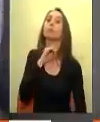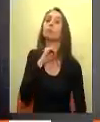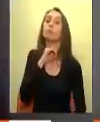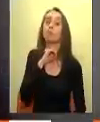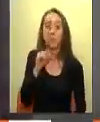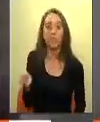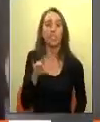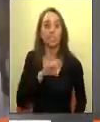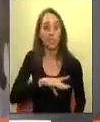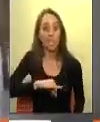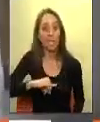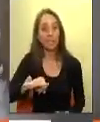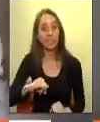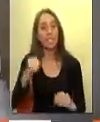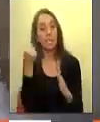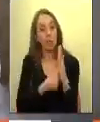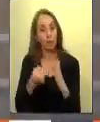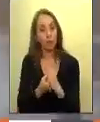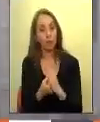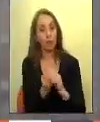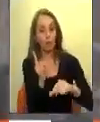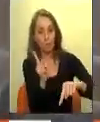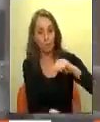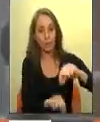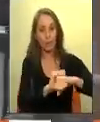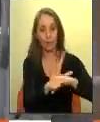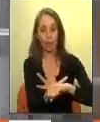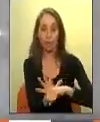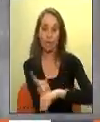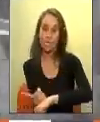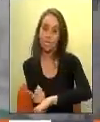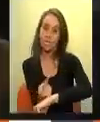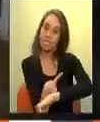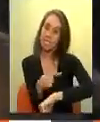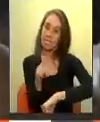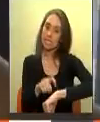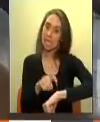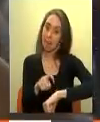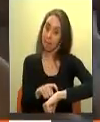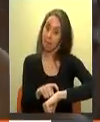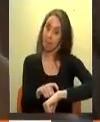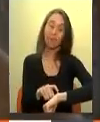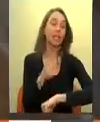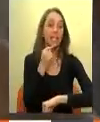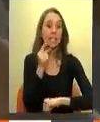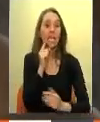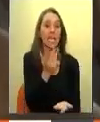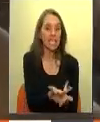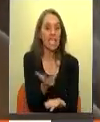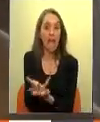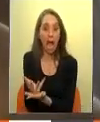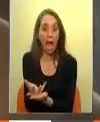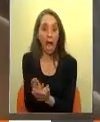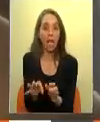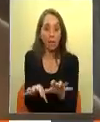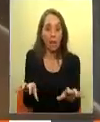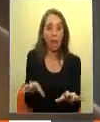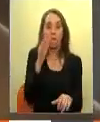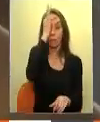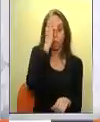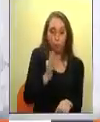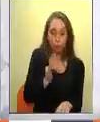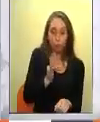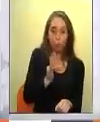Chile sigue su combate contra el COVID-19, carrera contra el tiempo donde se intenta mantener a disposición personal y equipo de salud para atender